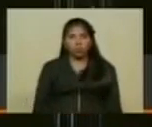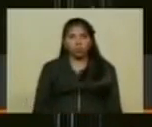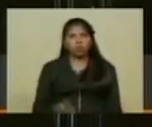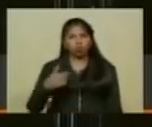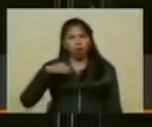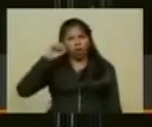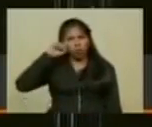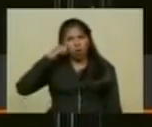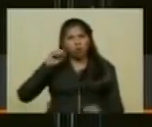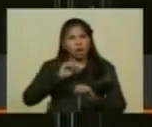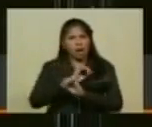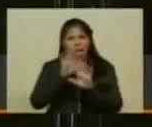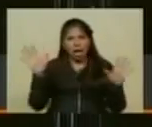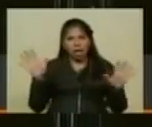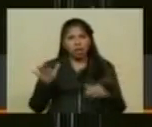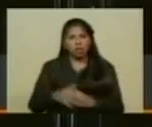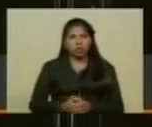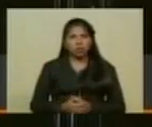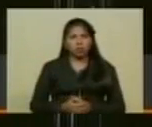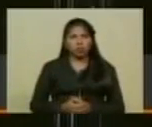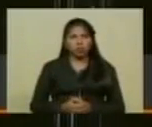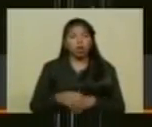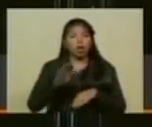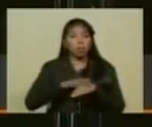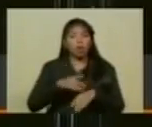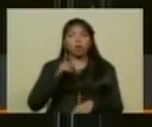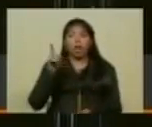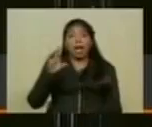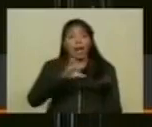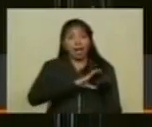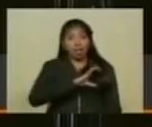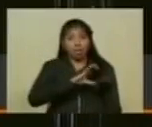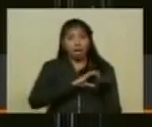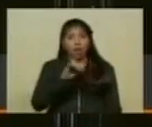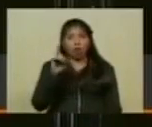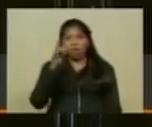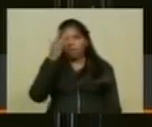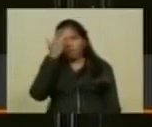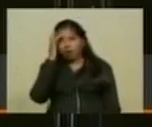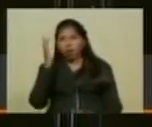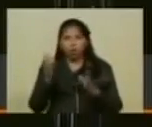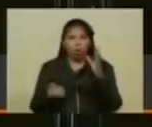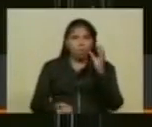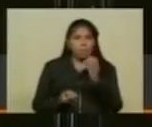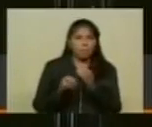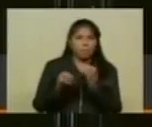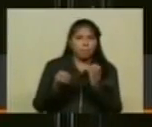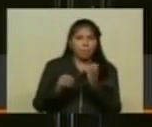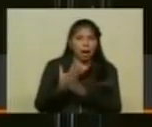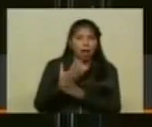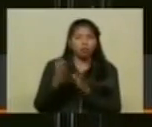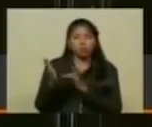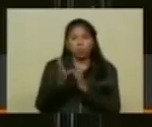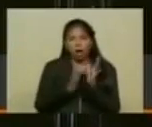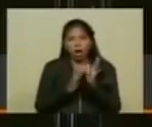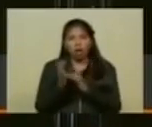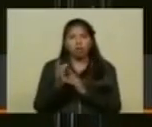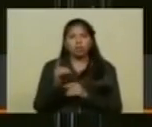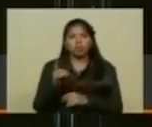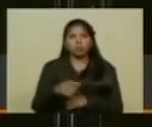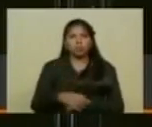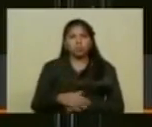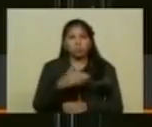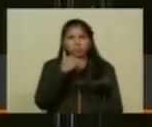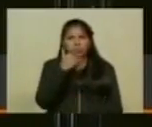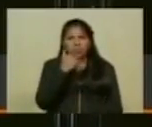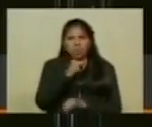recuerdo clarito porque el clima de enero, febrero y marzo fue muy positivo, casi que